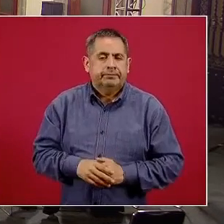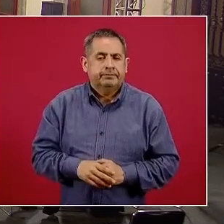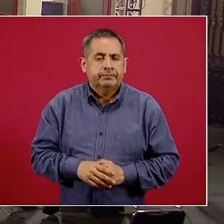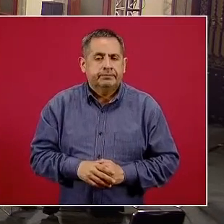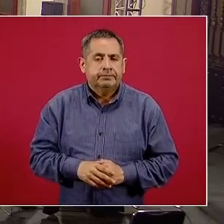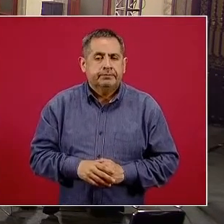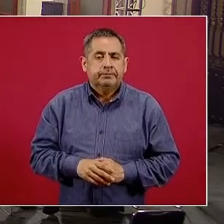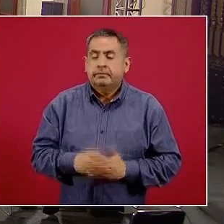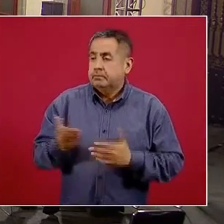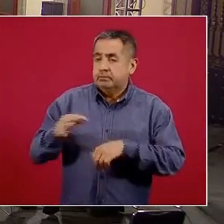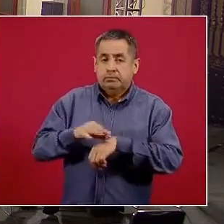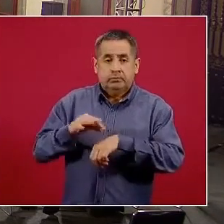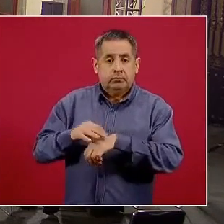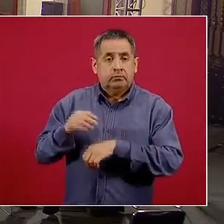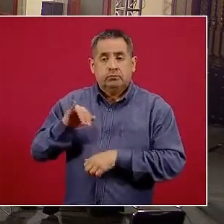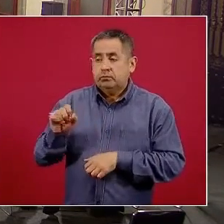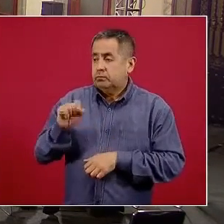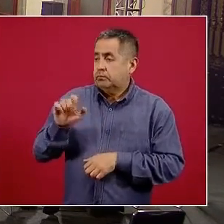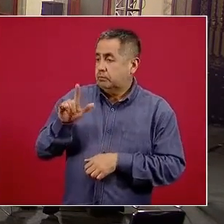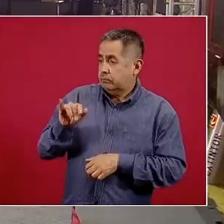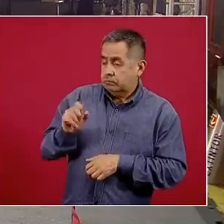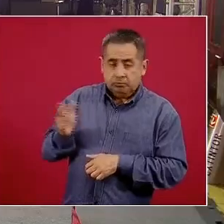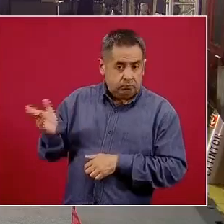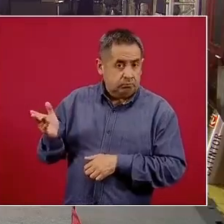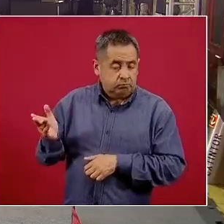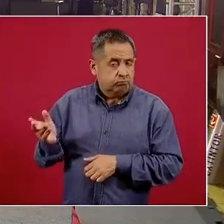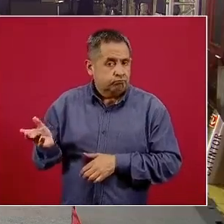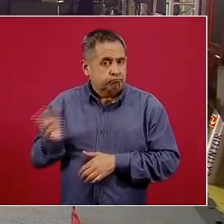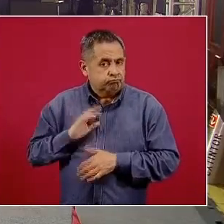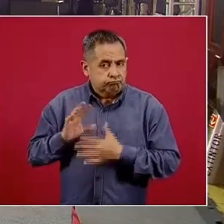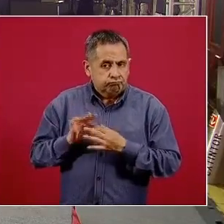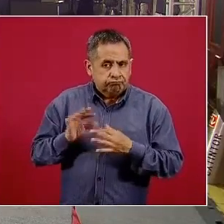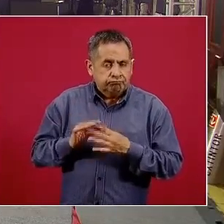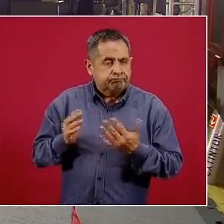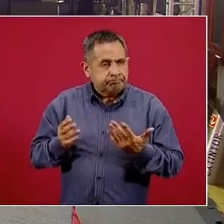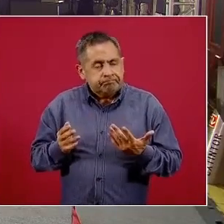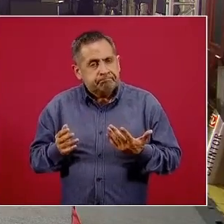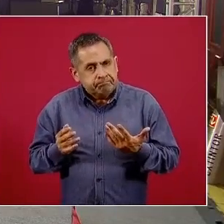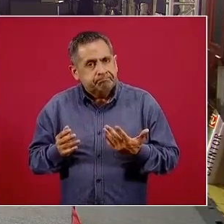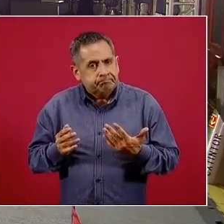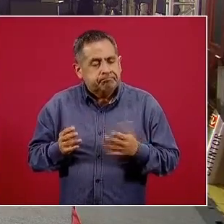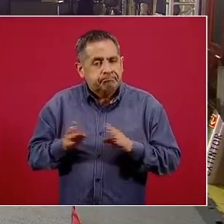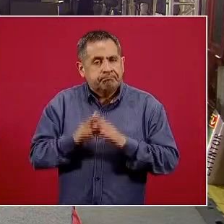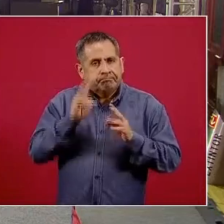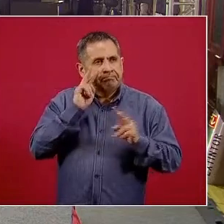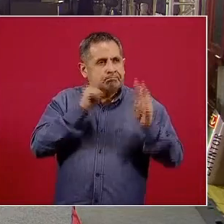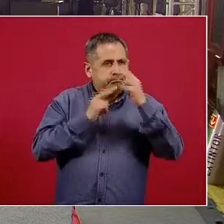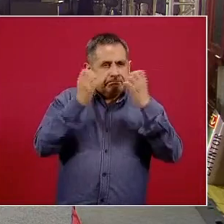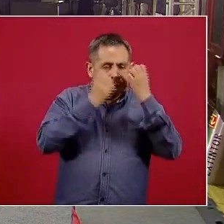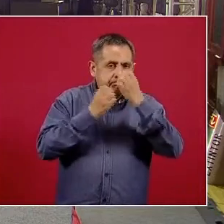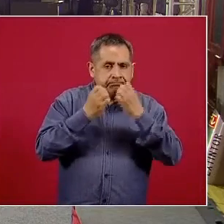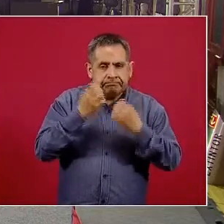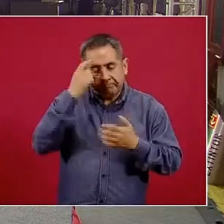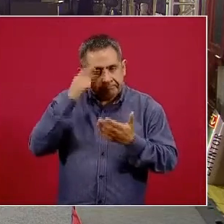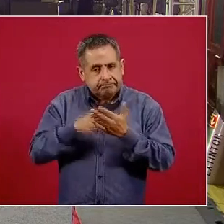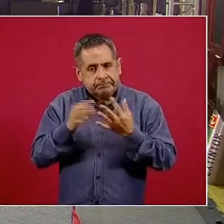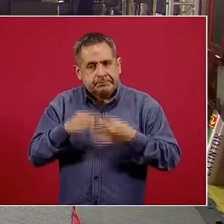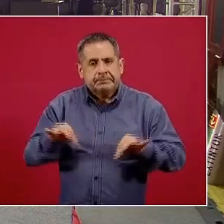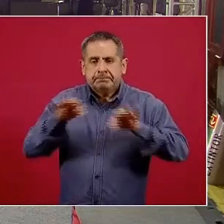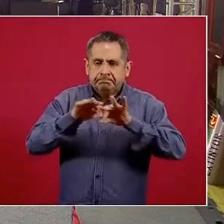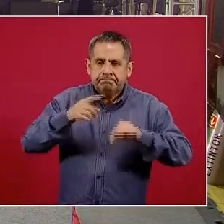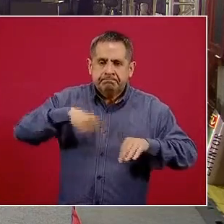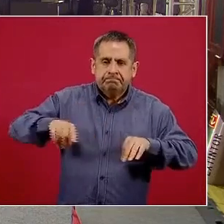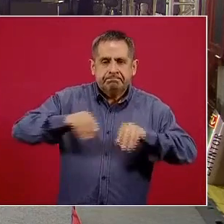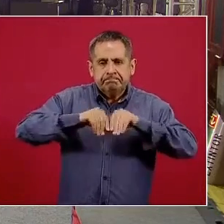El doctor Salomía nos ha explicado detalles de este análisis. Nos parece que era muy importante darlo a